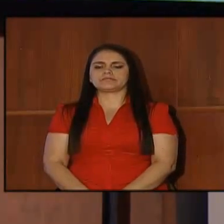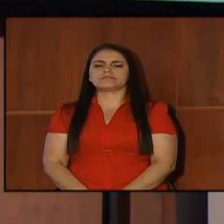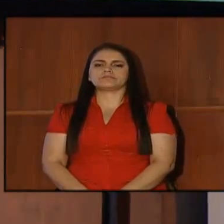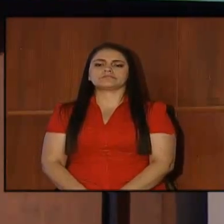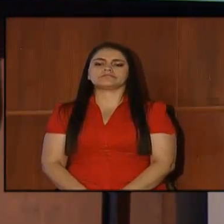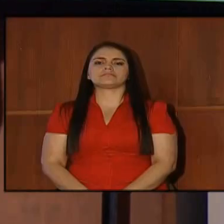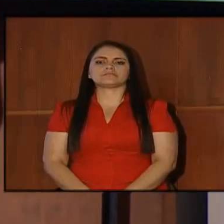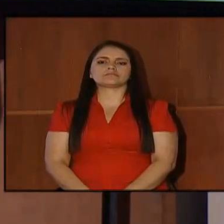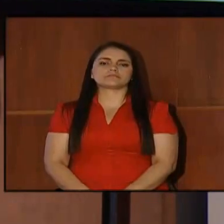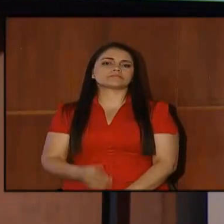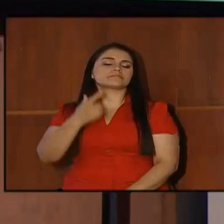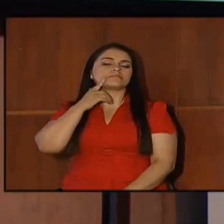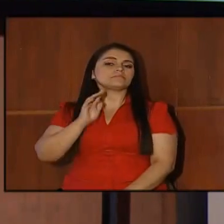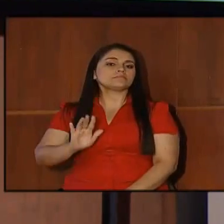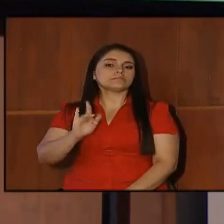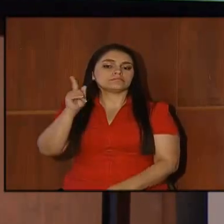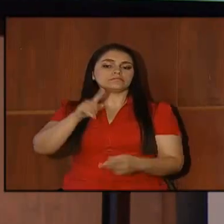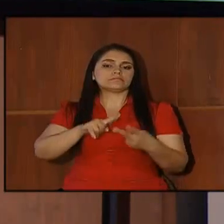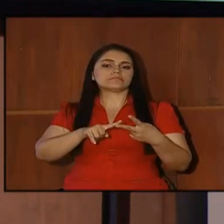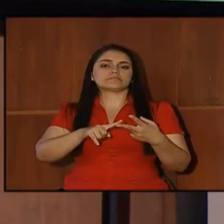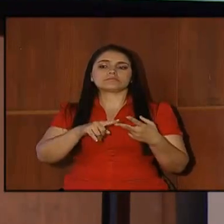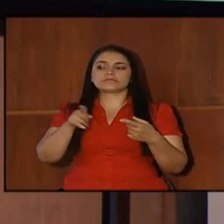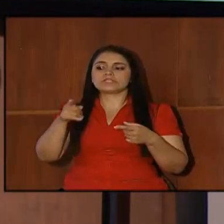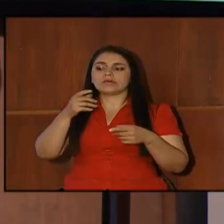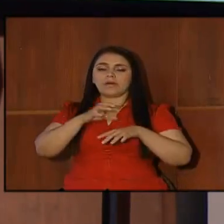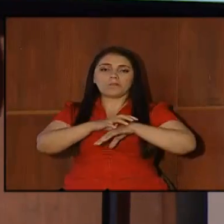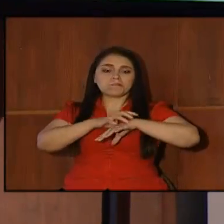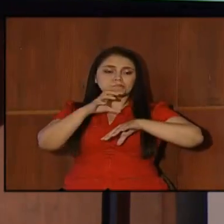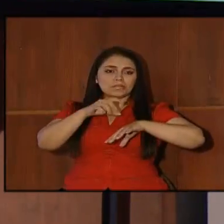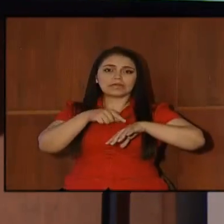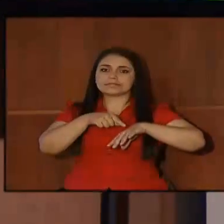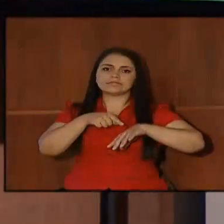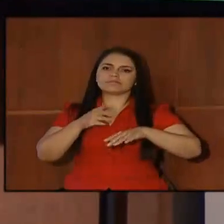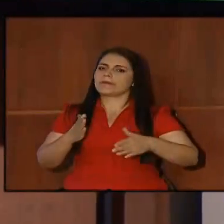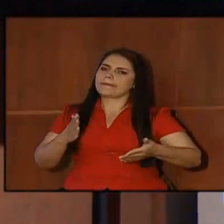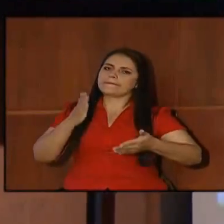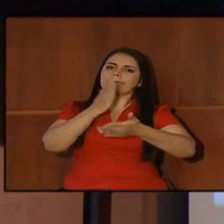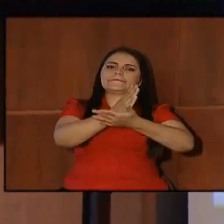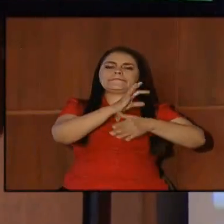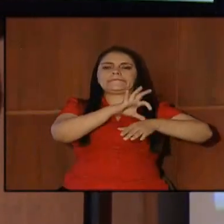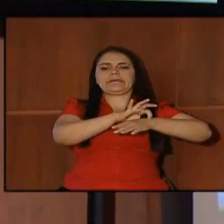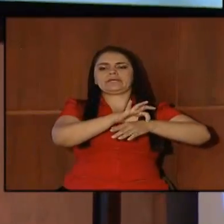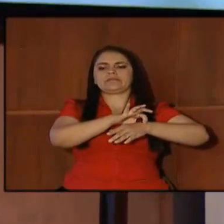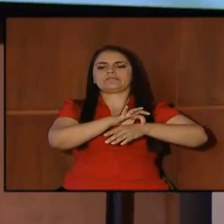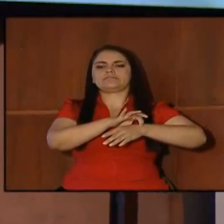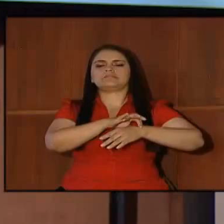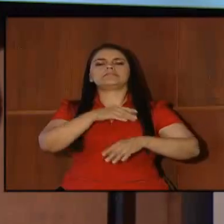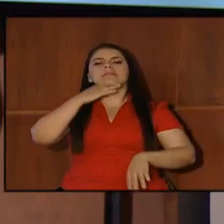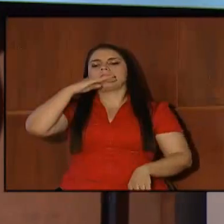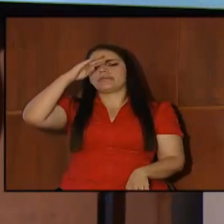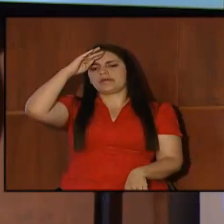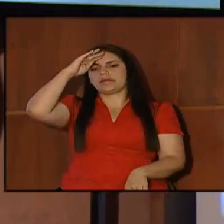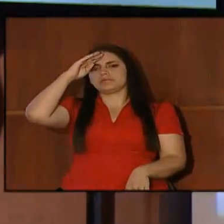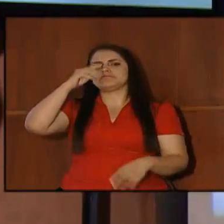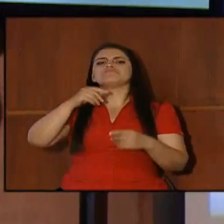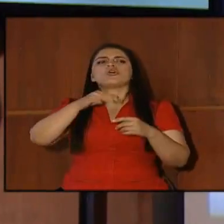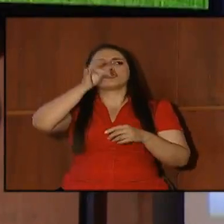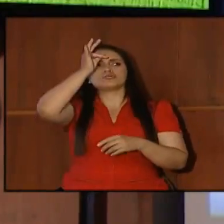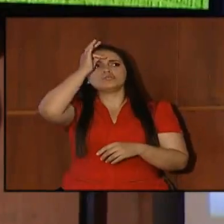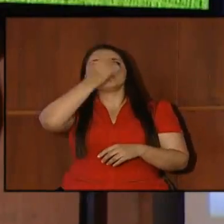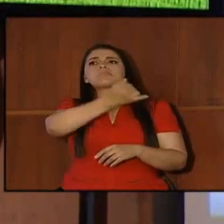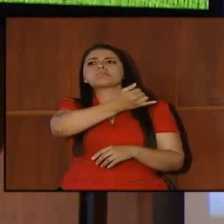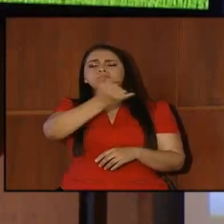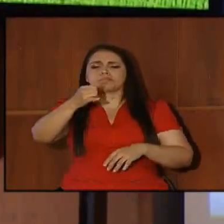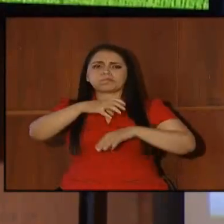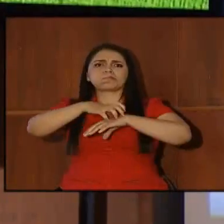Consulte a una clínica de heridas. En la ciudad, en Medellín, hay varias clínicas de